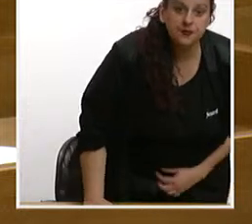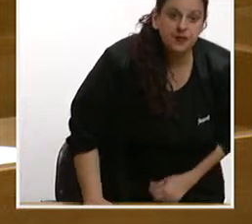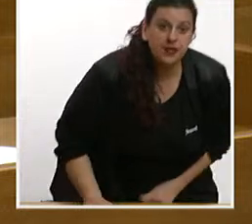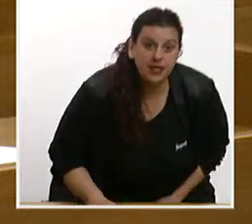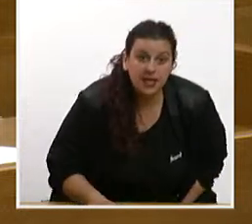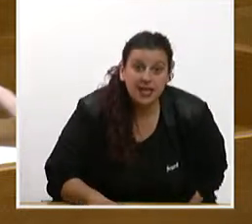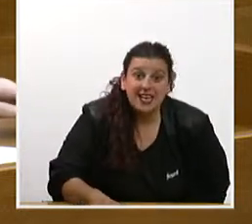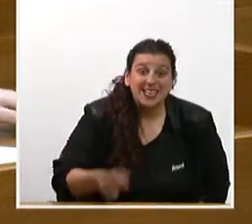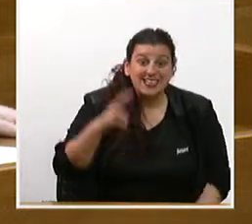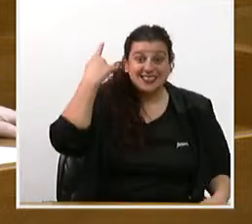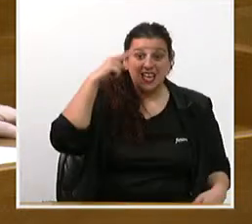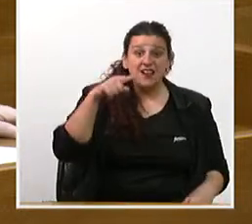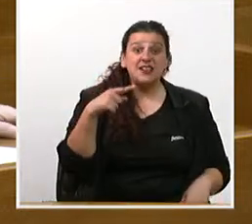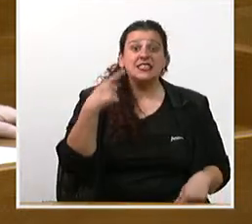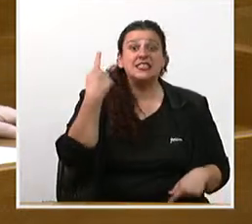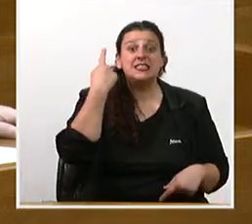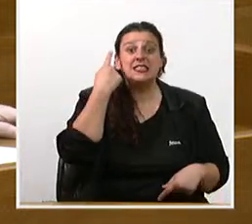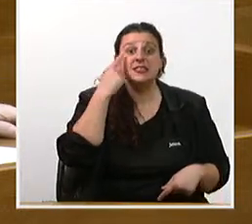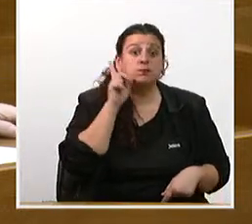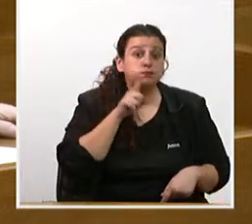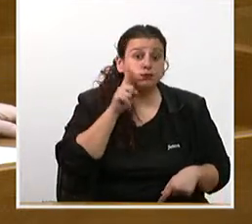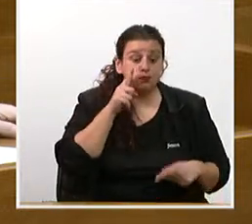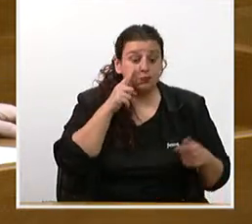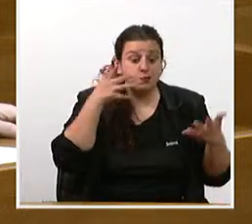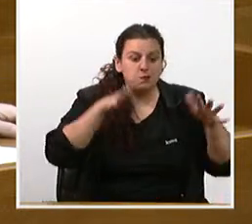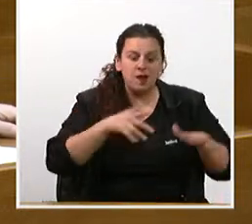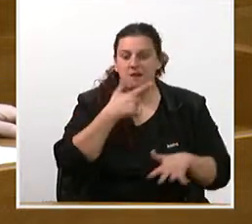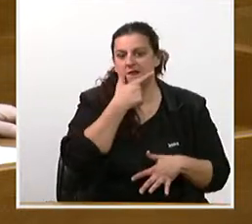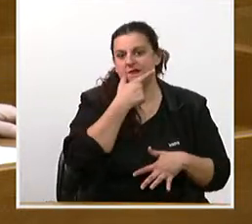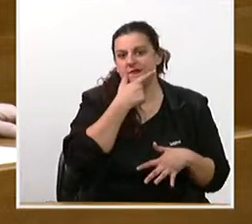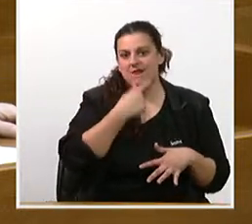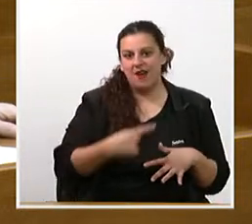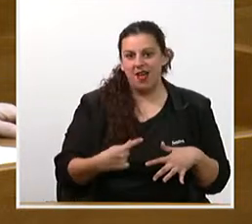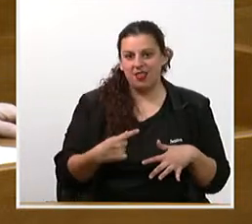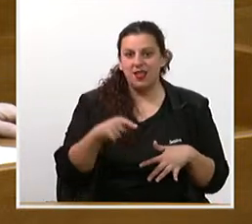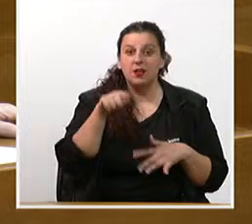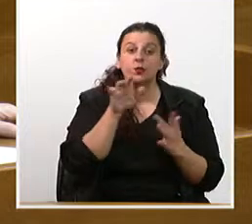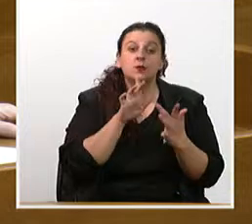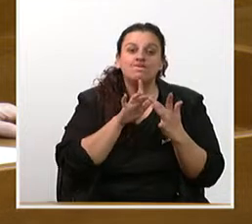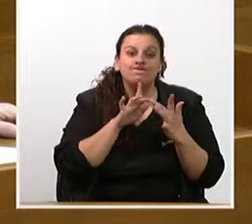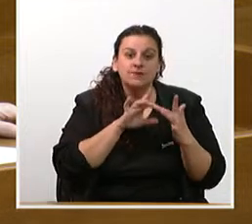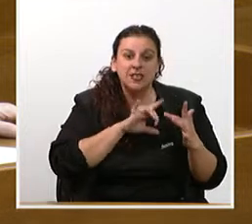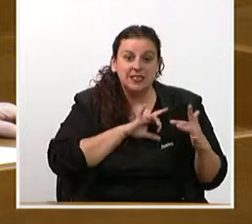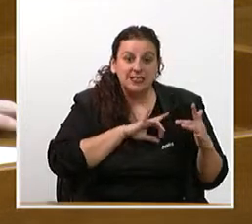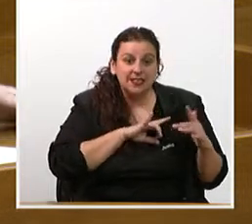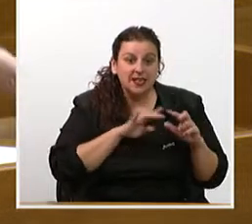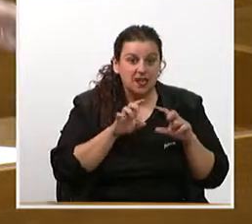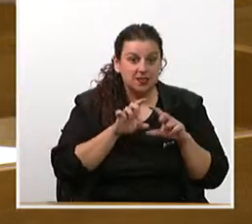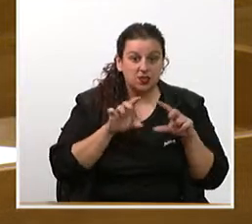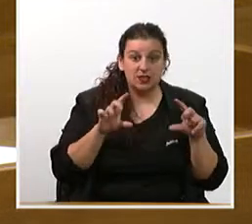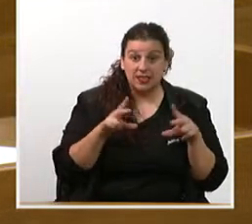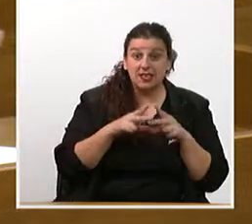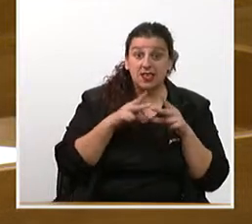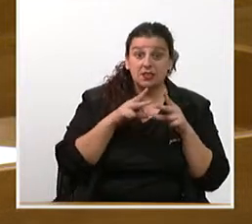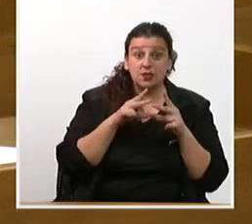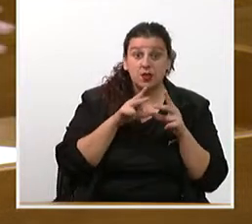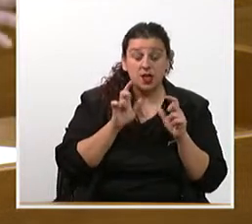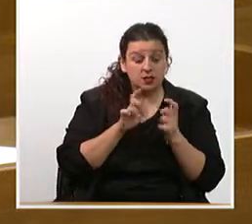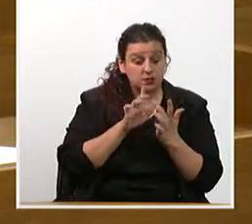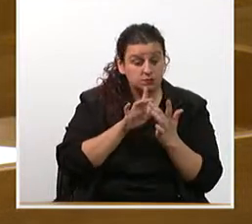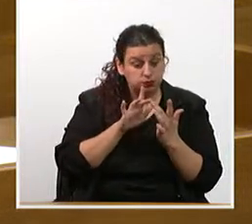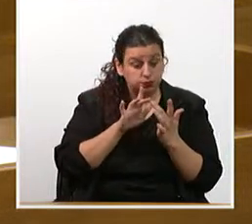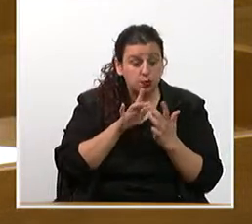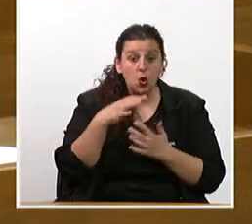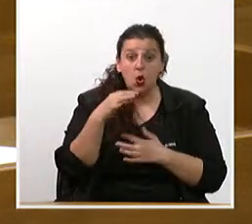cortas y usted en las escasas reuniones que tenido con los sindicatos y las entidades sociales a lo único que se ha dedicado es a